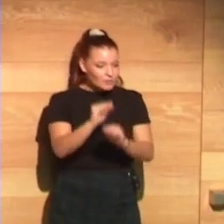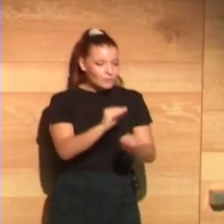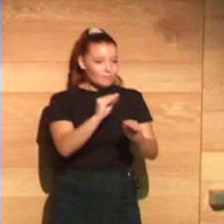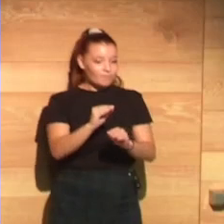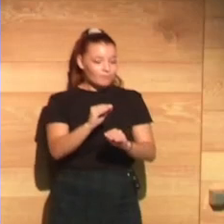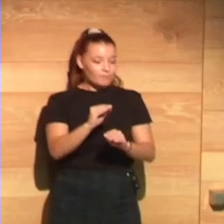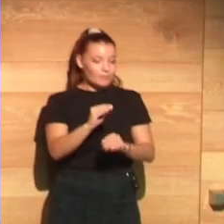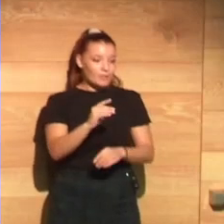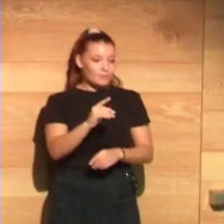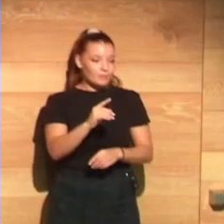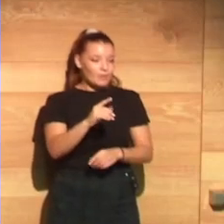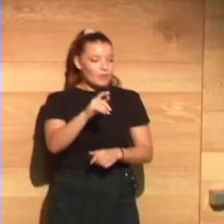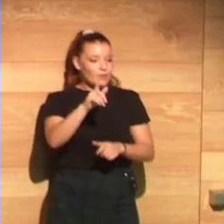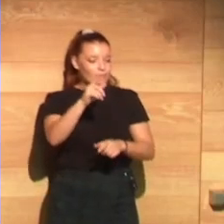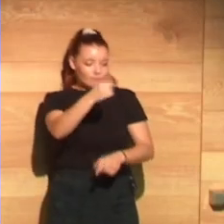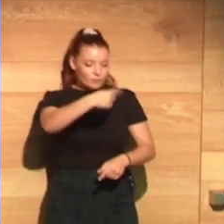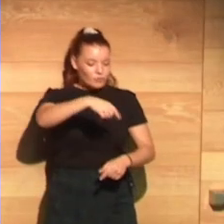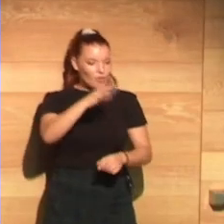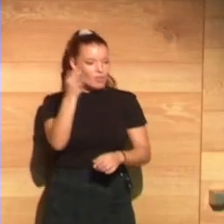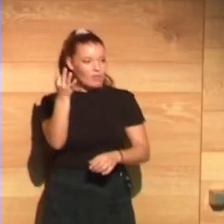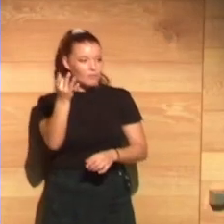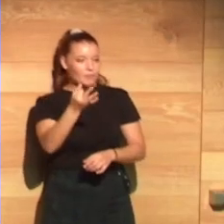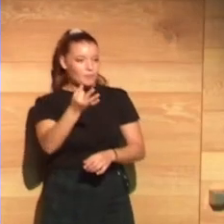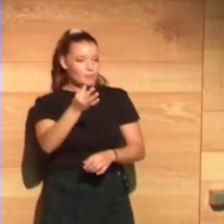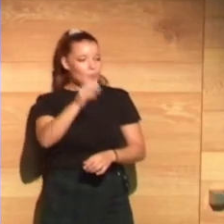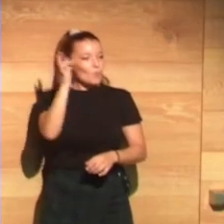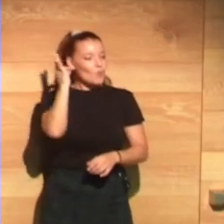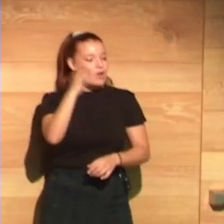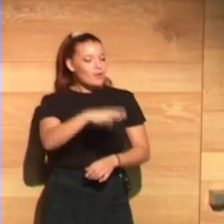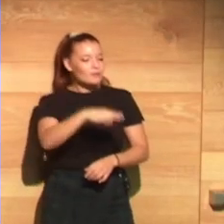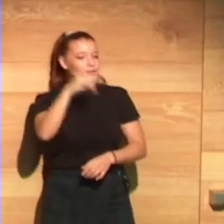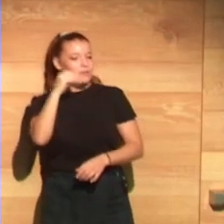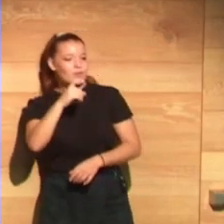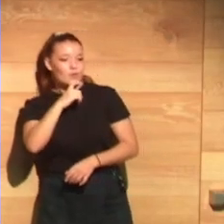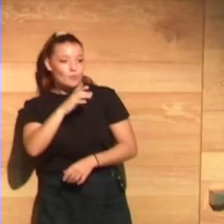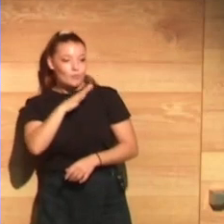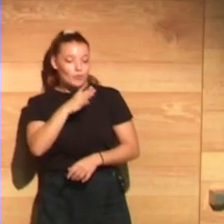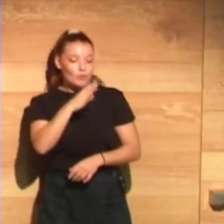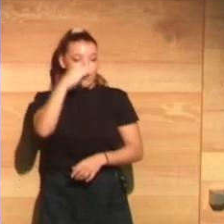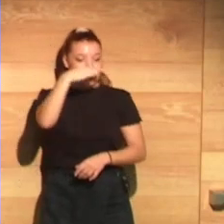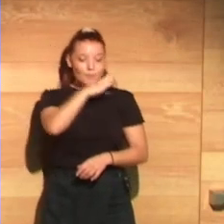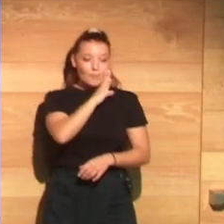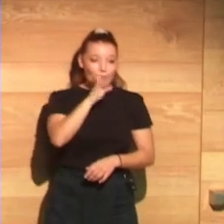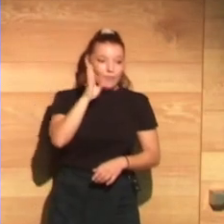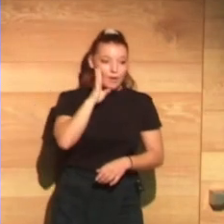crían, que en realidad también hay que entender cómo eran esas mujeres, porque